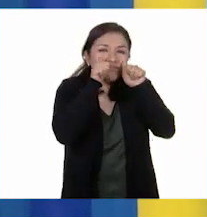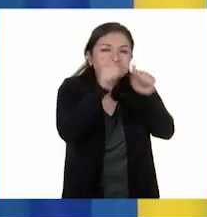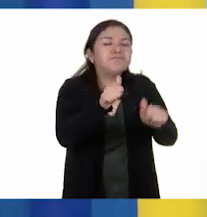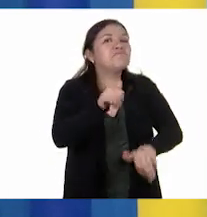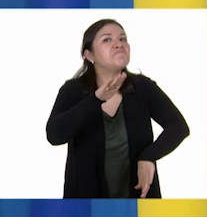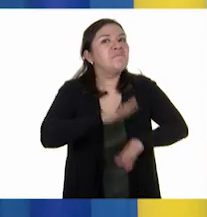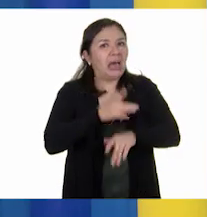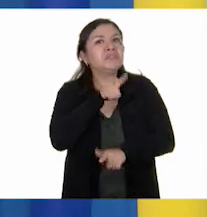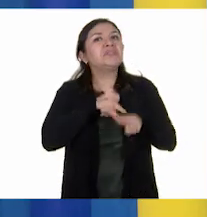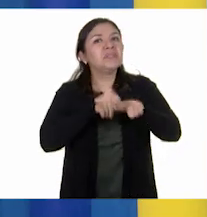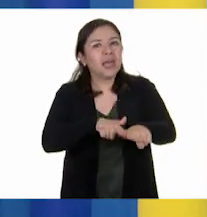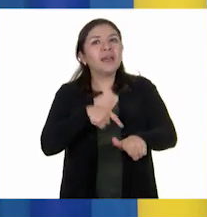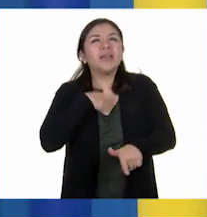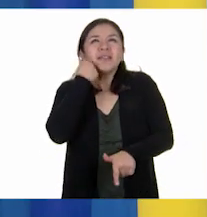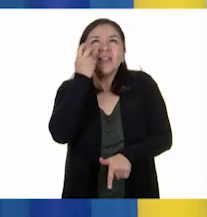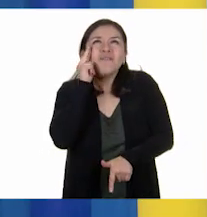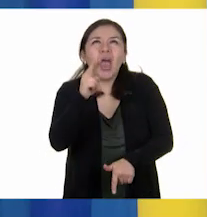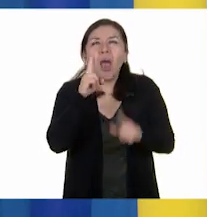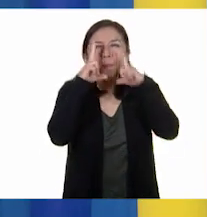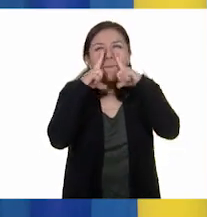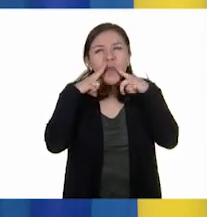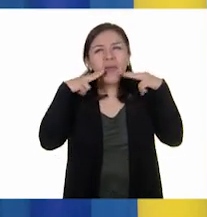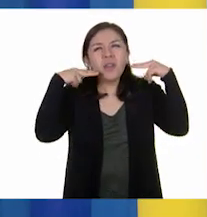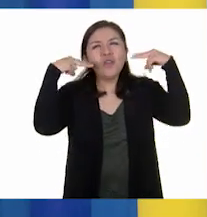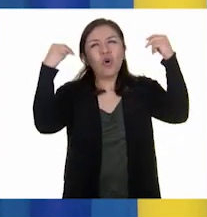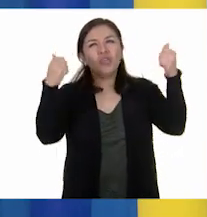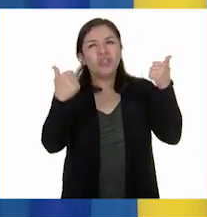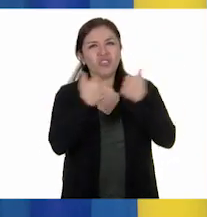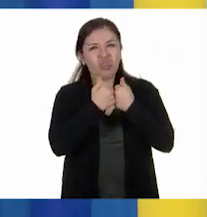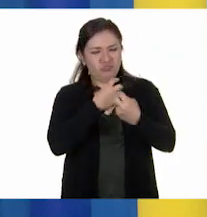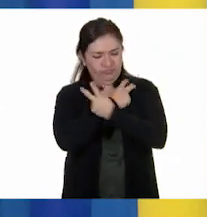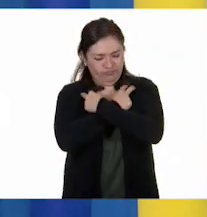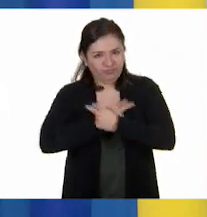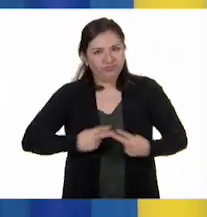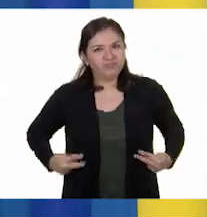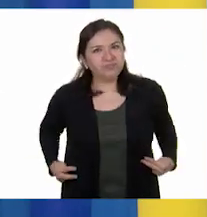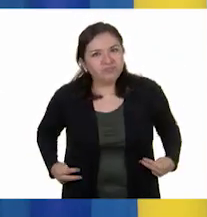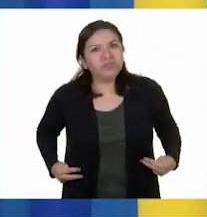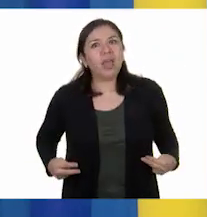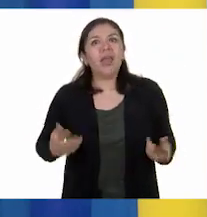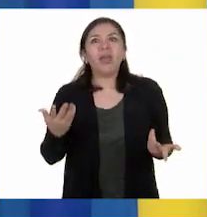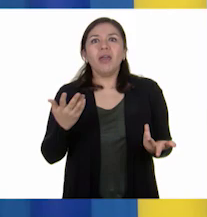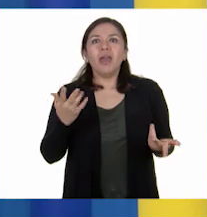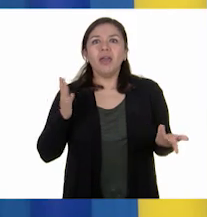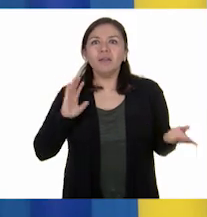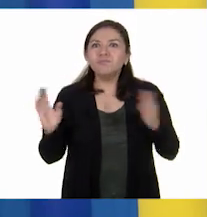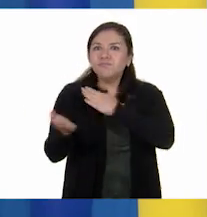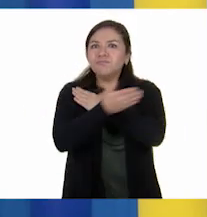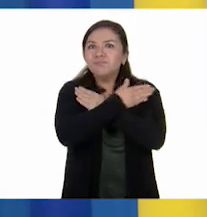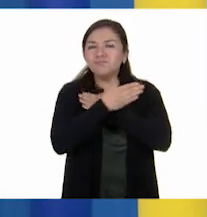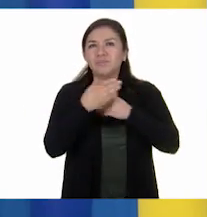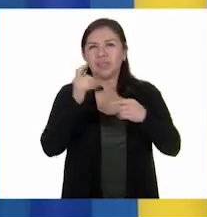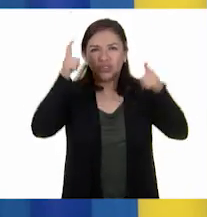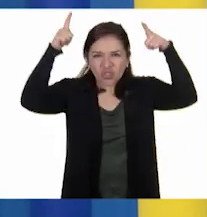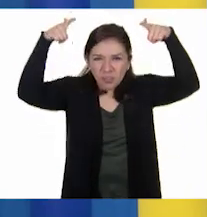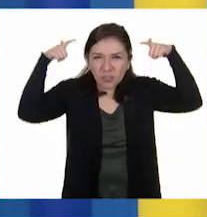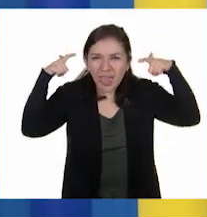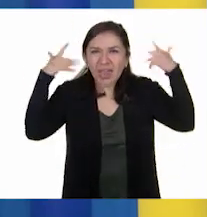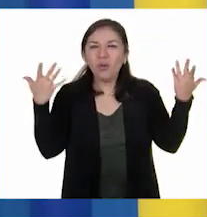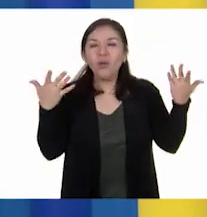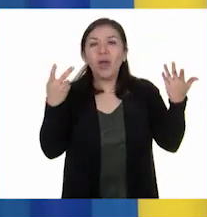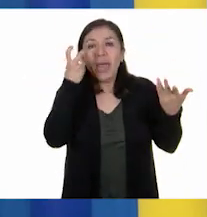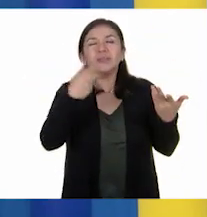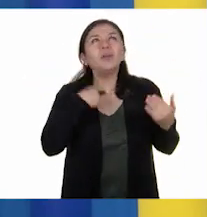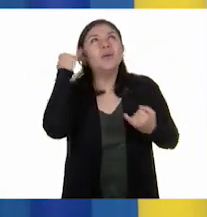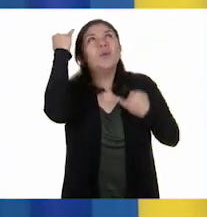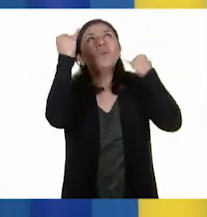nada. Pero ver sus bigotazos así combinados con esas cananas y con su Sarakov, o sea, su sombrero, hace